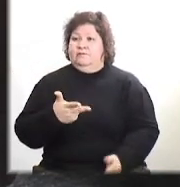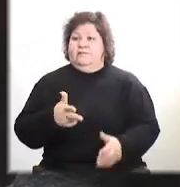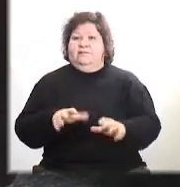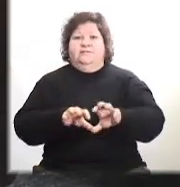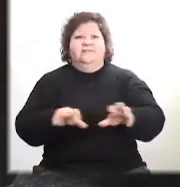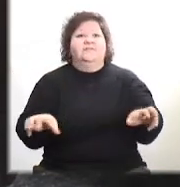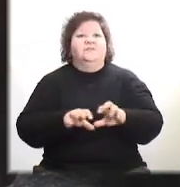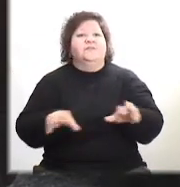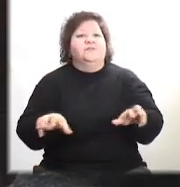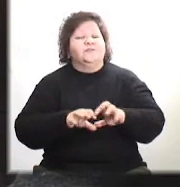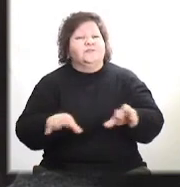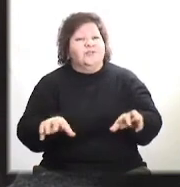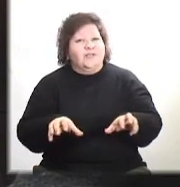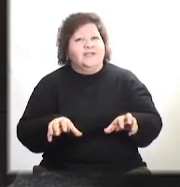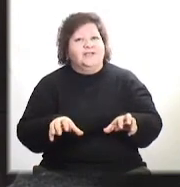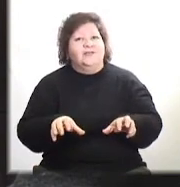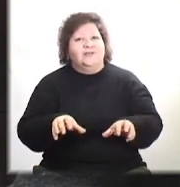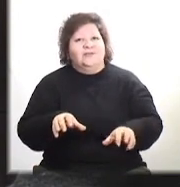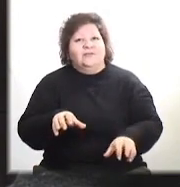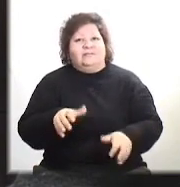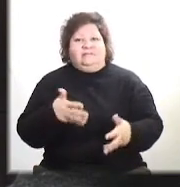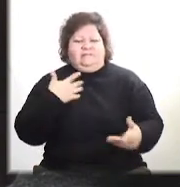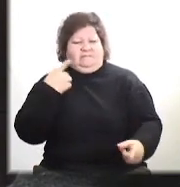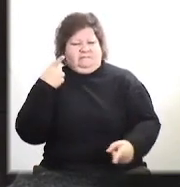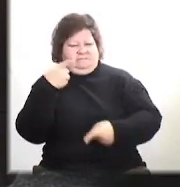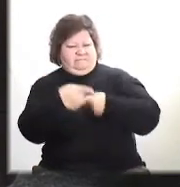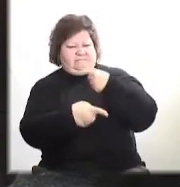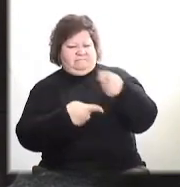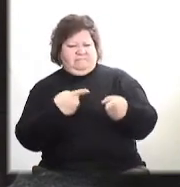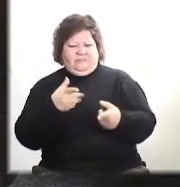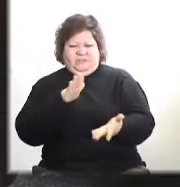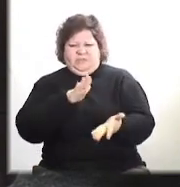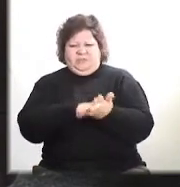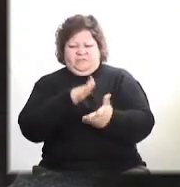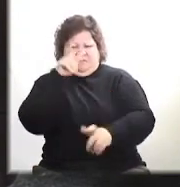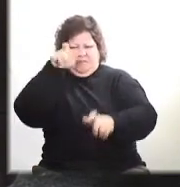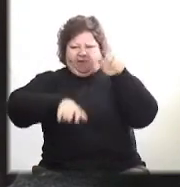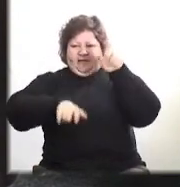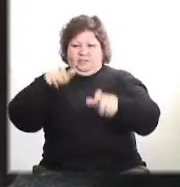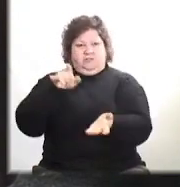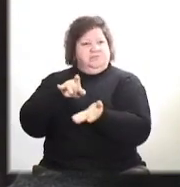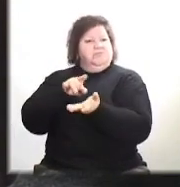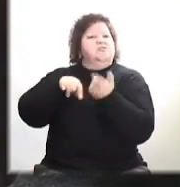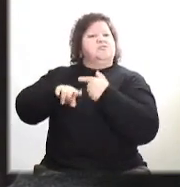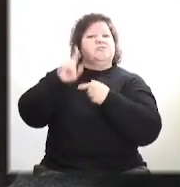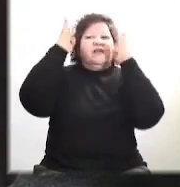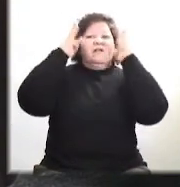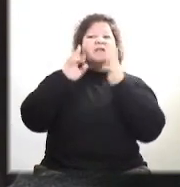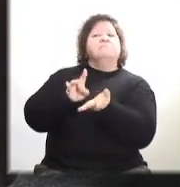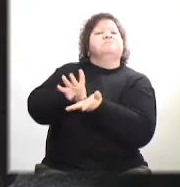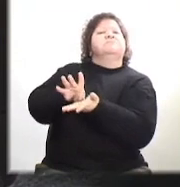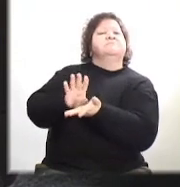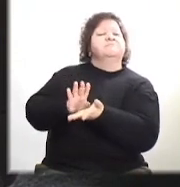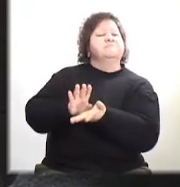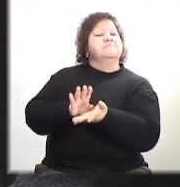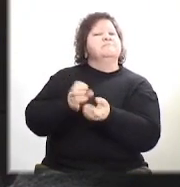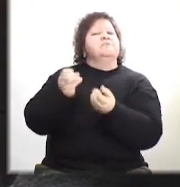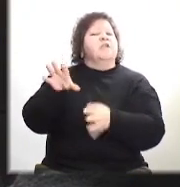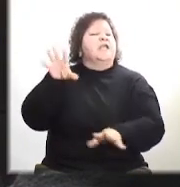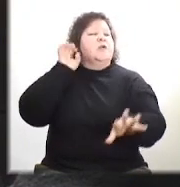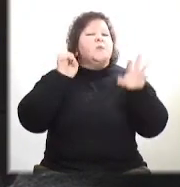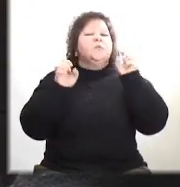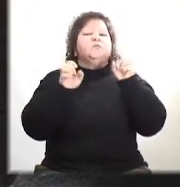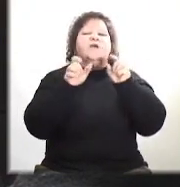que comete un agravio a los derechos humanos de la población es finalmente destituido por el rey que escucha a